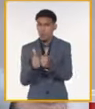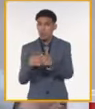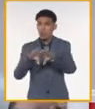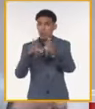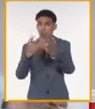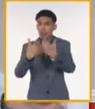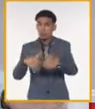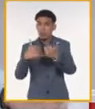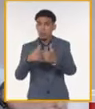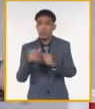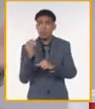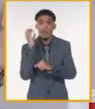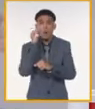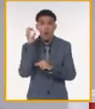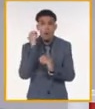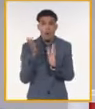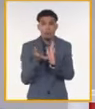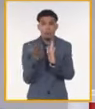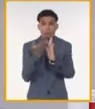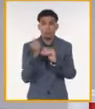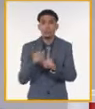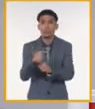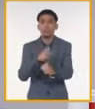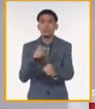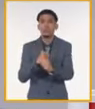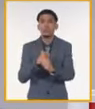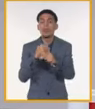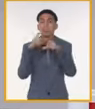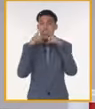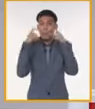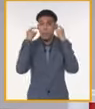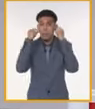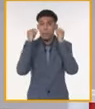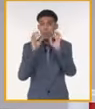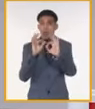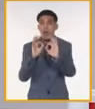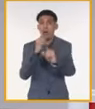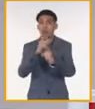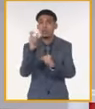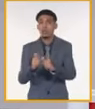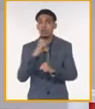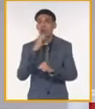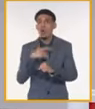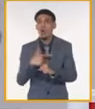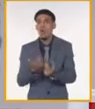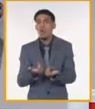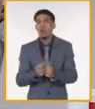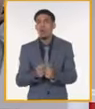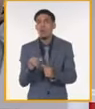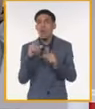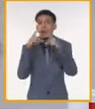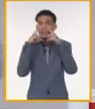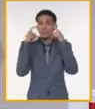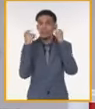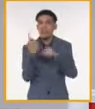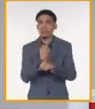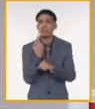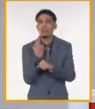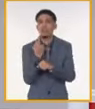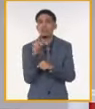materiales de la construcción estaban utilizando la mascarilla que tenían para protegerse los trabajadores la mascarilla que usamos con